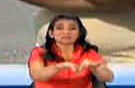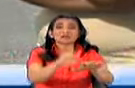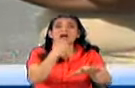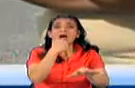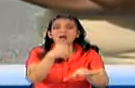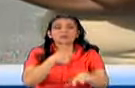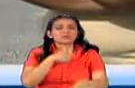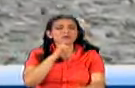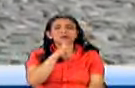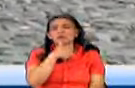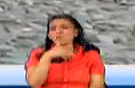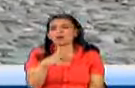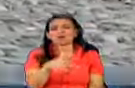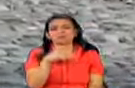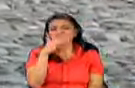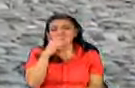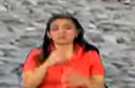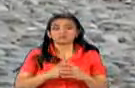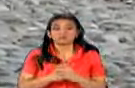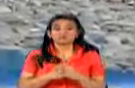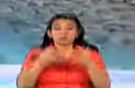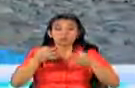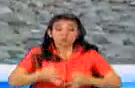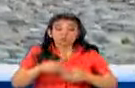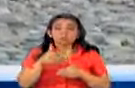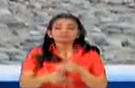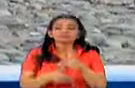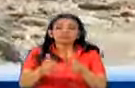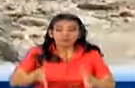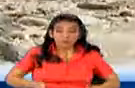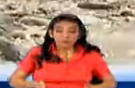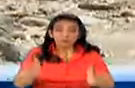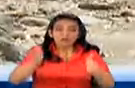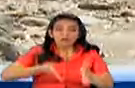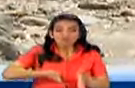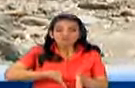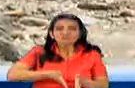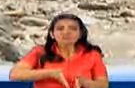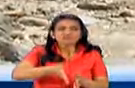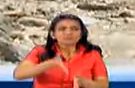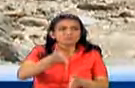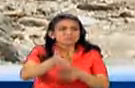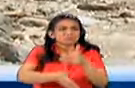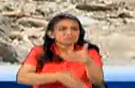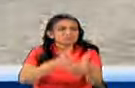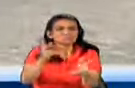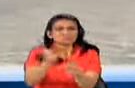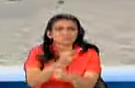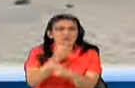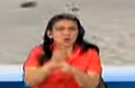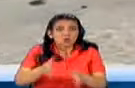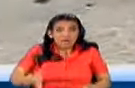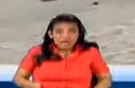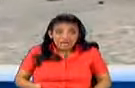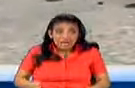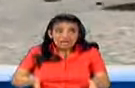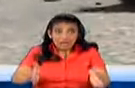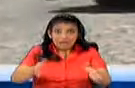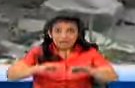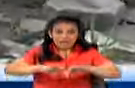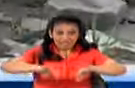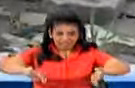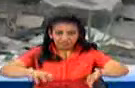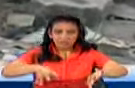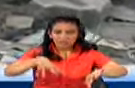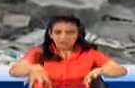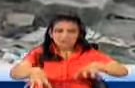pero ya no aguantamos los olores. Solo basta recorrer un poco más la vía para ver cómo empeora. La calle, literalmente partida en